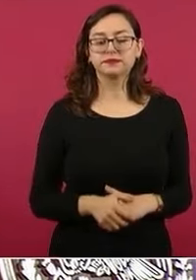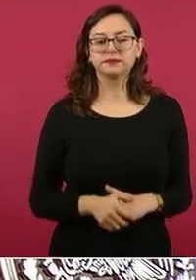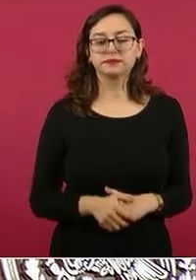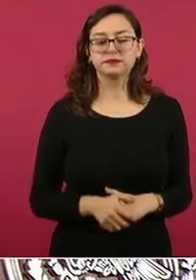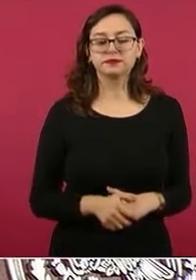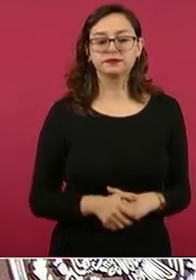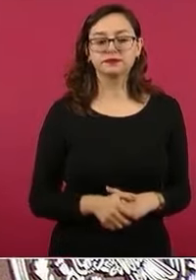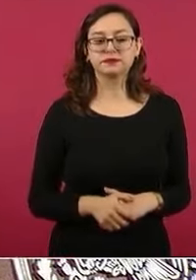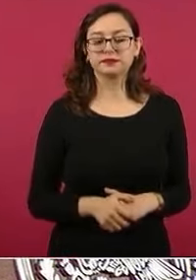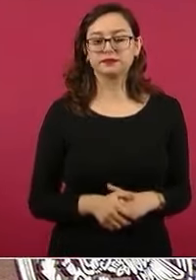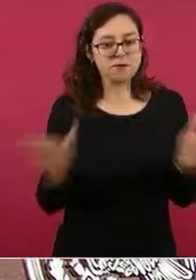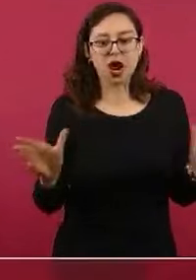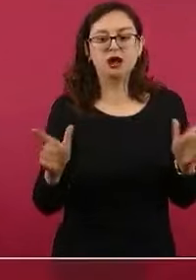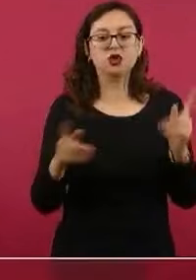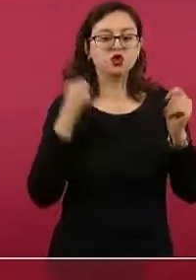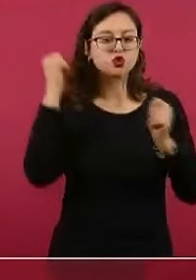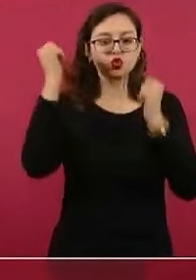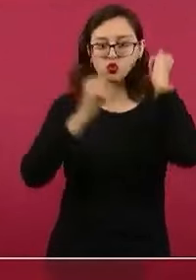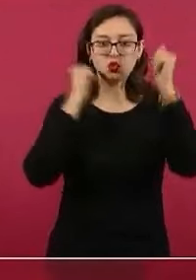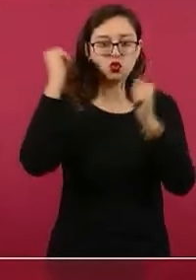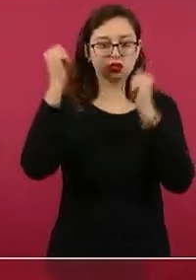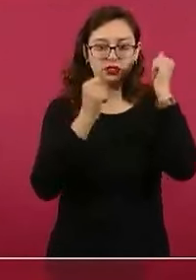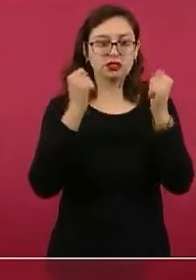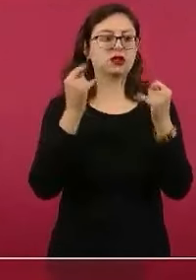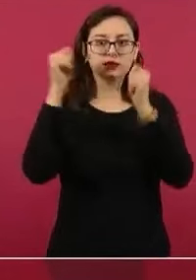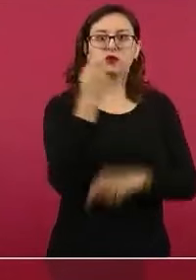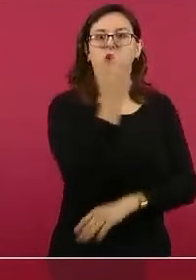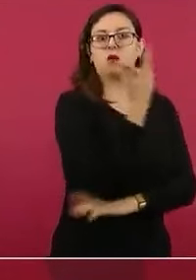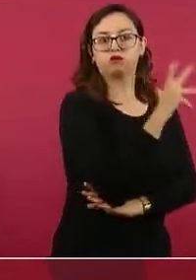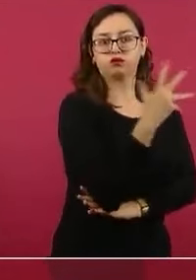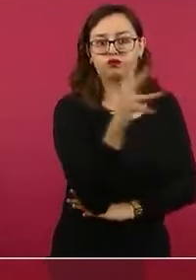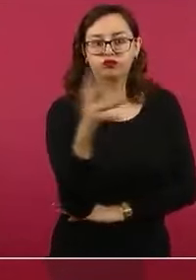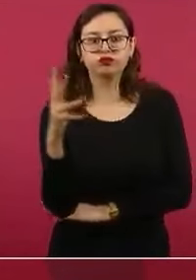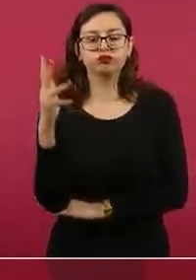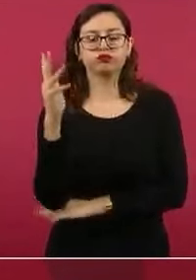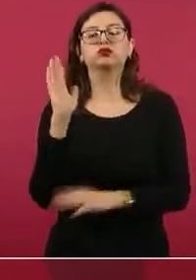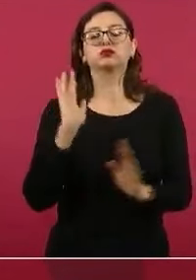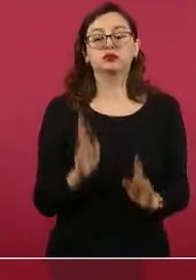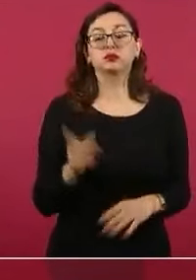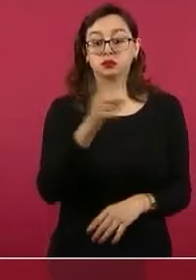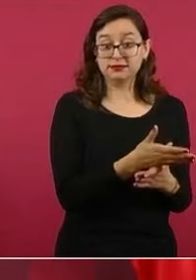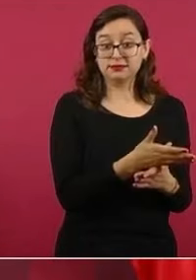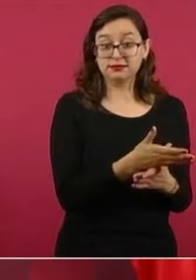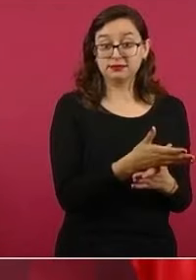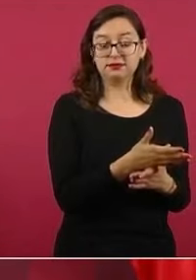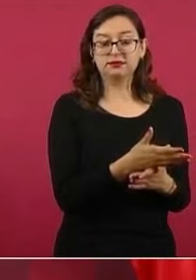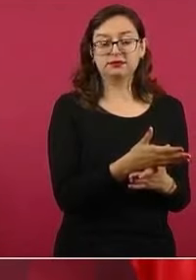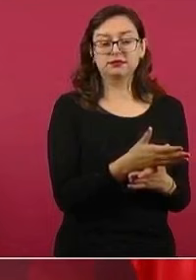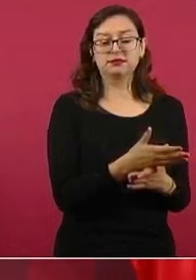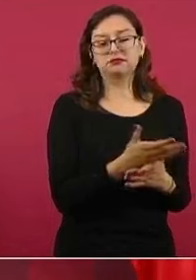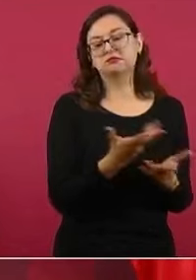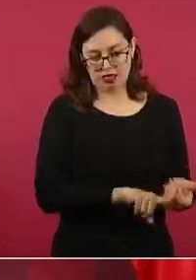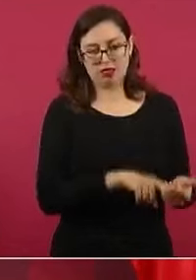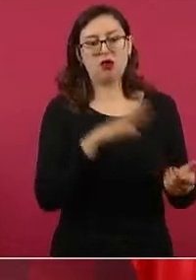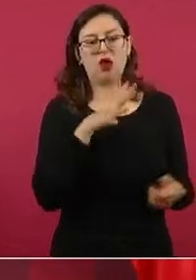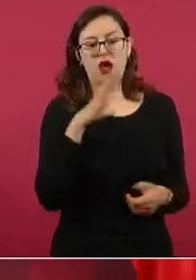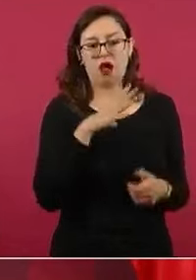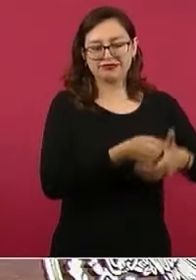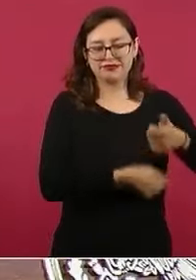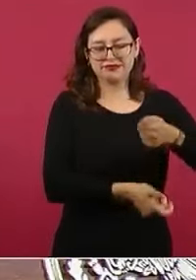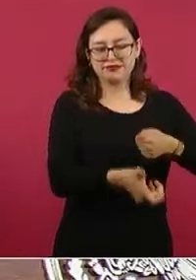al turismo histórico, ecológico, el que se pueda ir a las Islas Marías en estos barcos, en